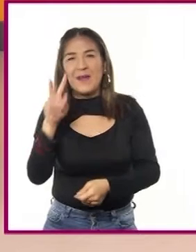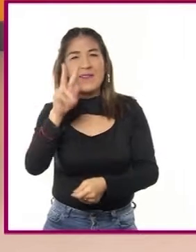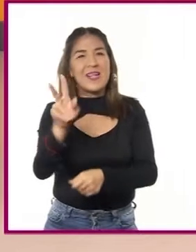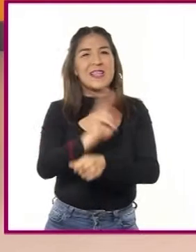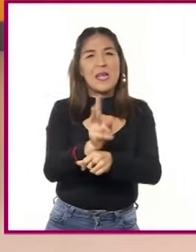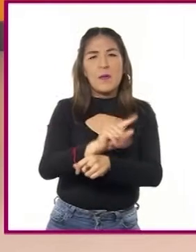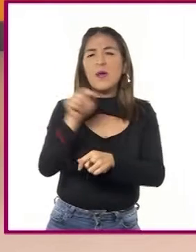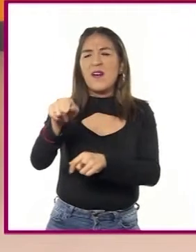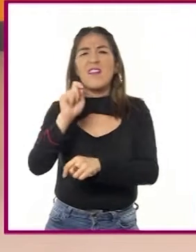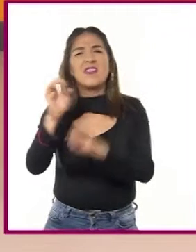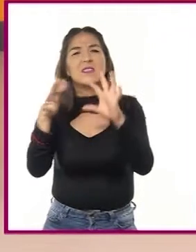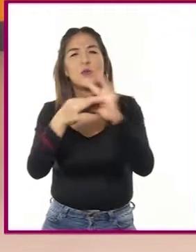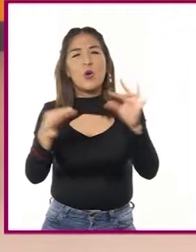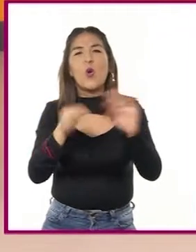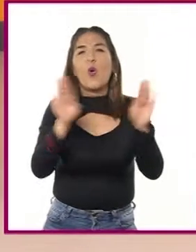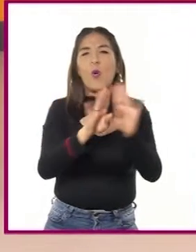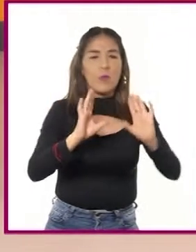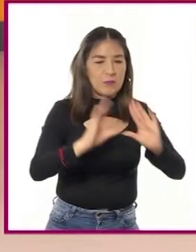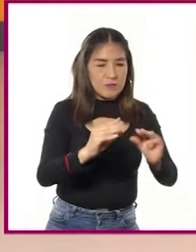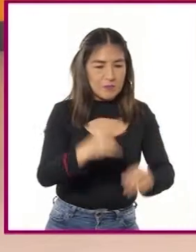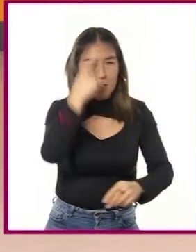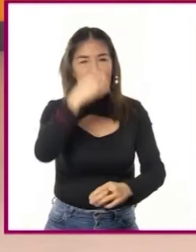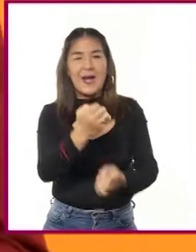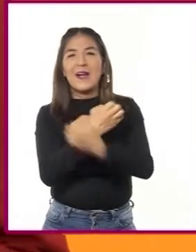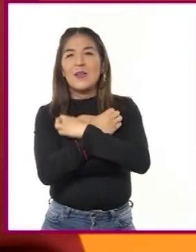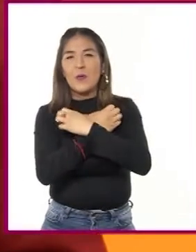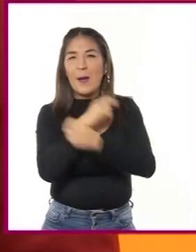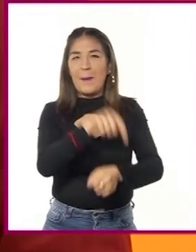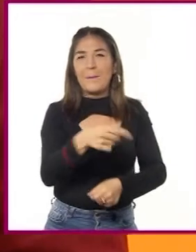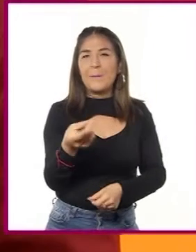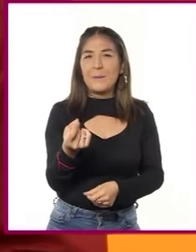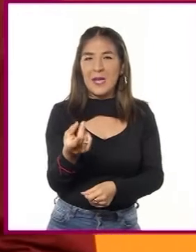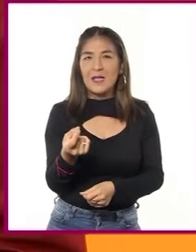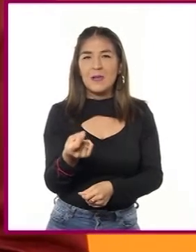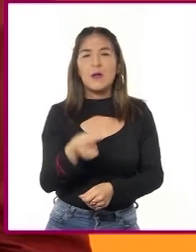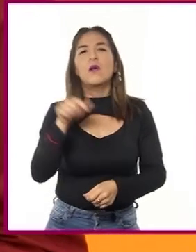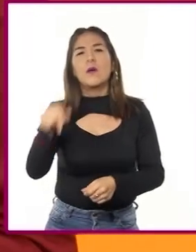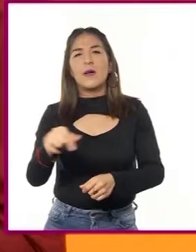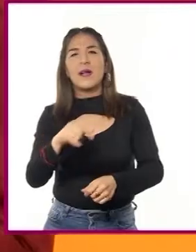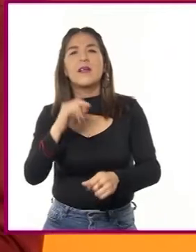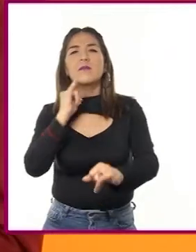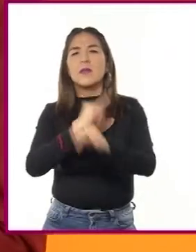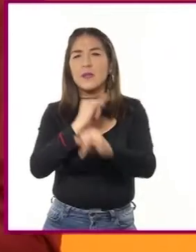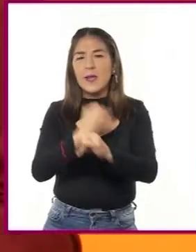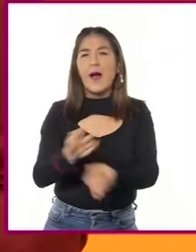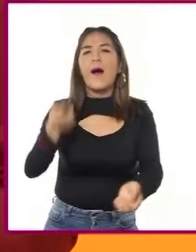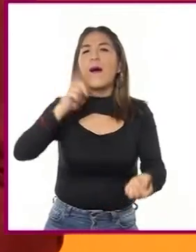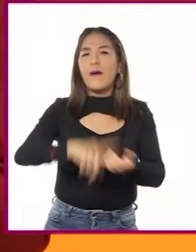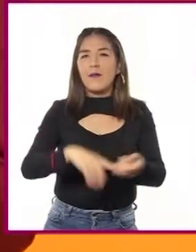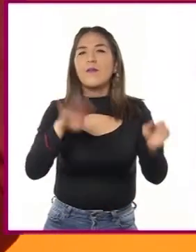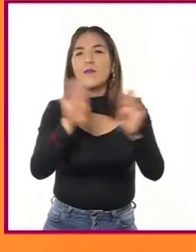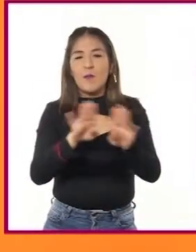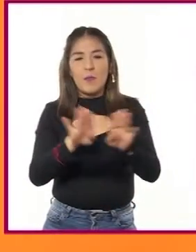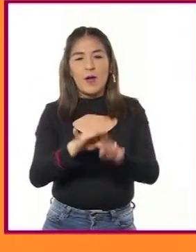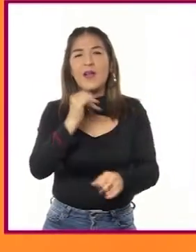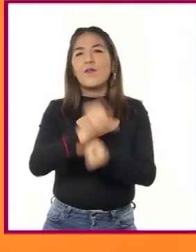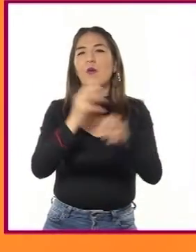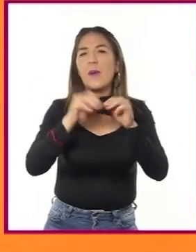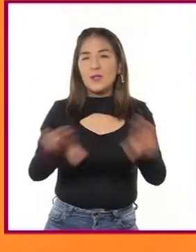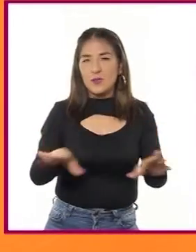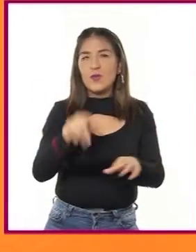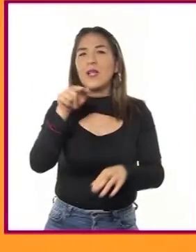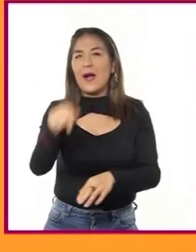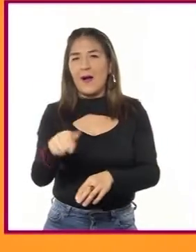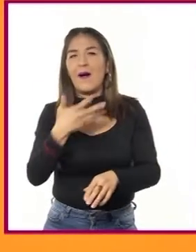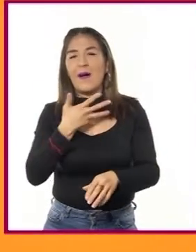nos explican cómo educar a los perros. Los digitales son justamente las que se encuentran en un formato electrónico y